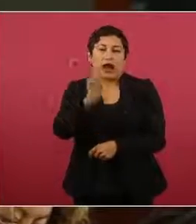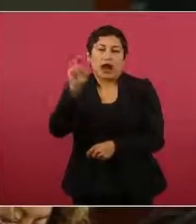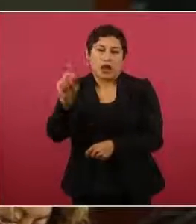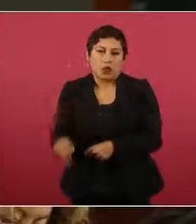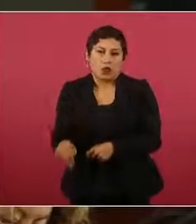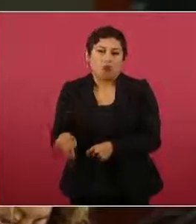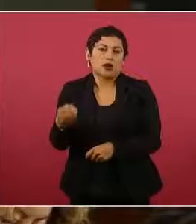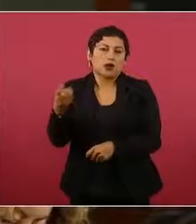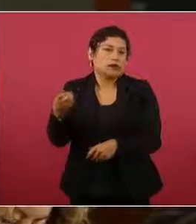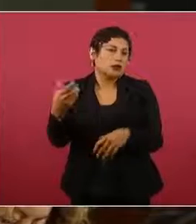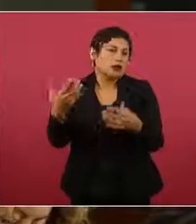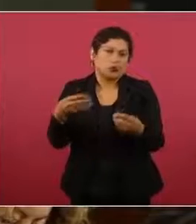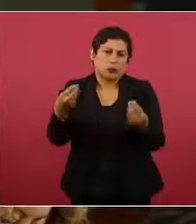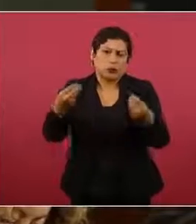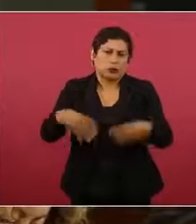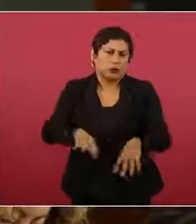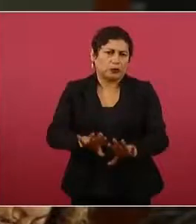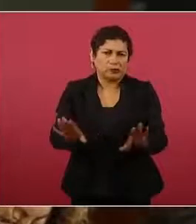ha dicho mucho,